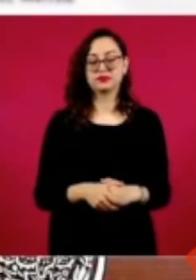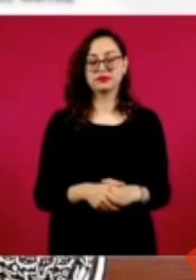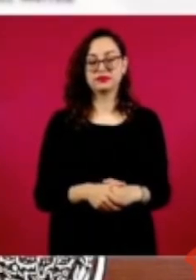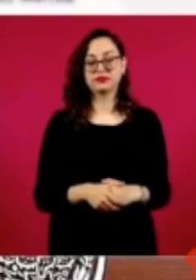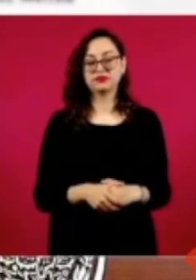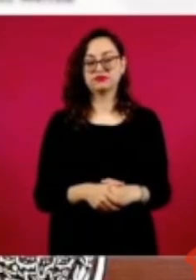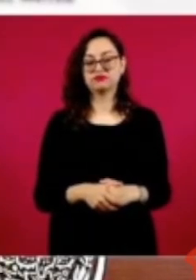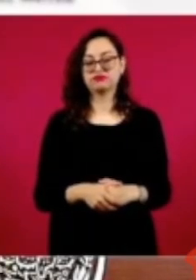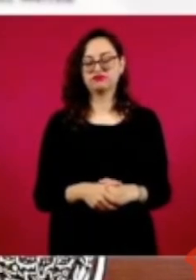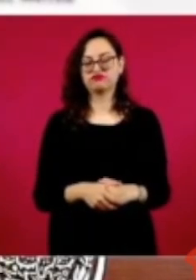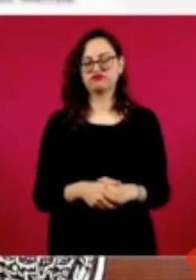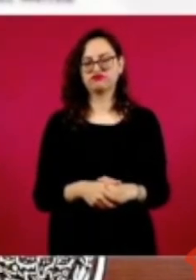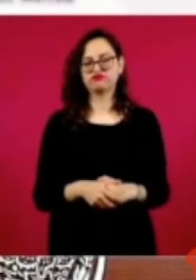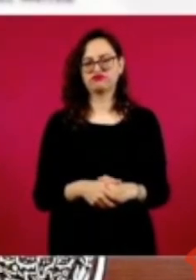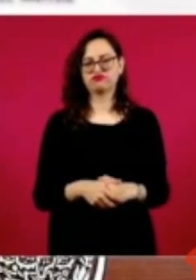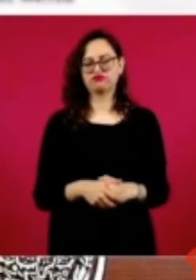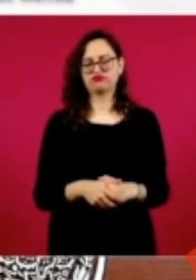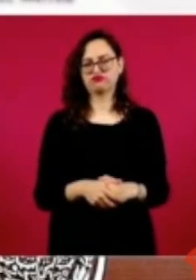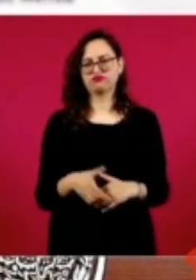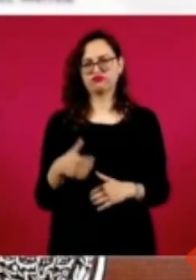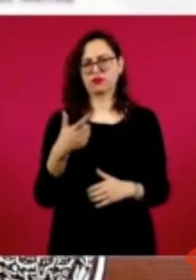me pregunté entonces, ¿no? Porque